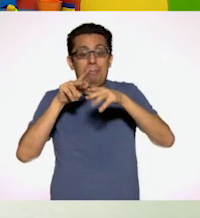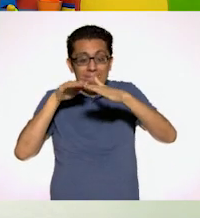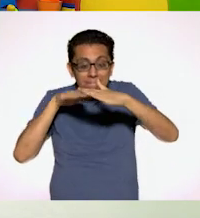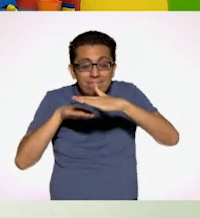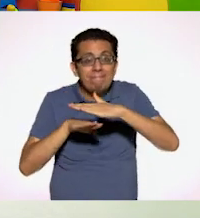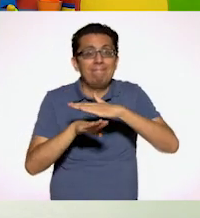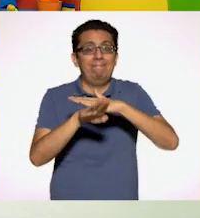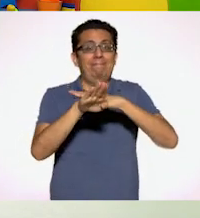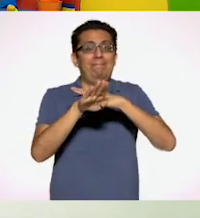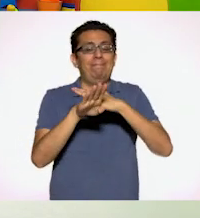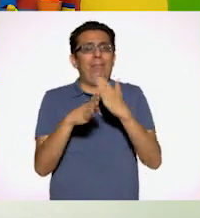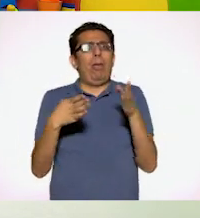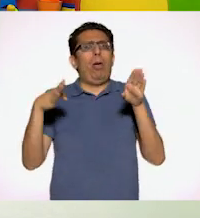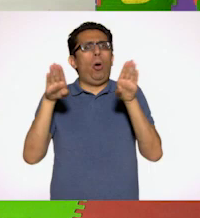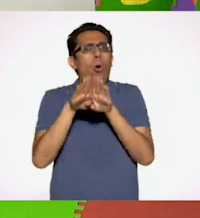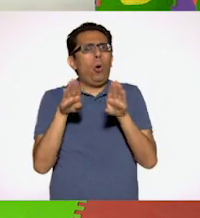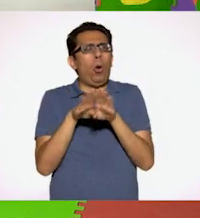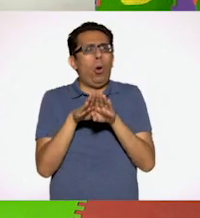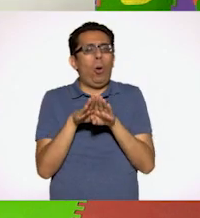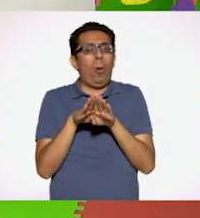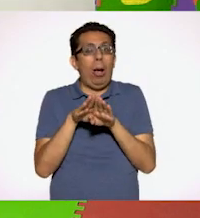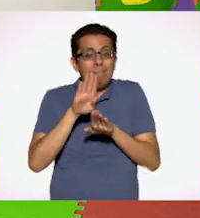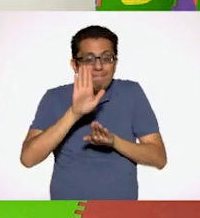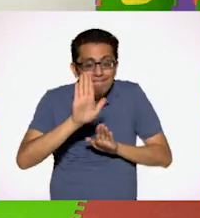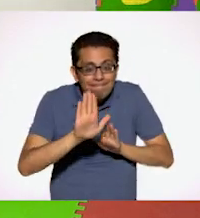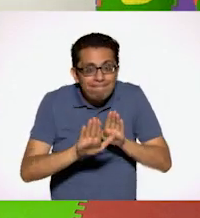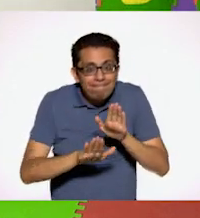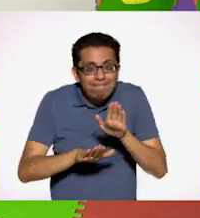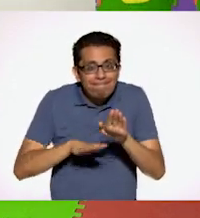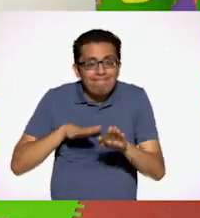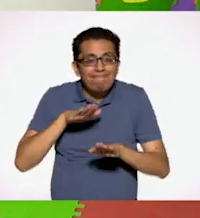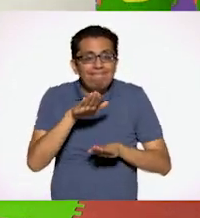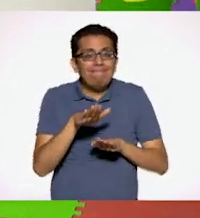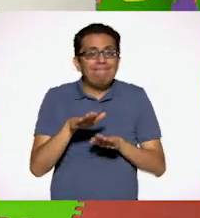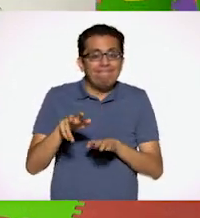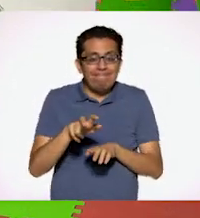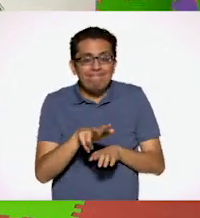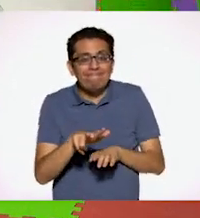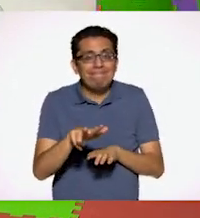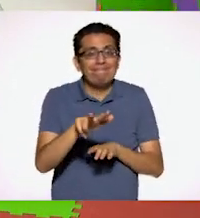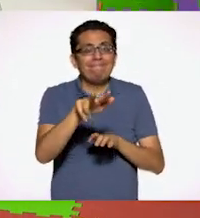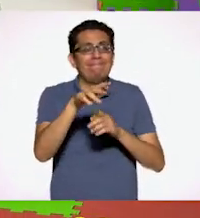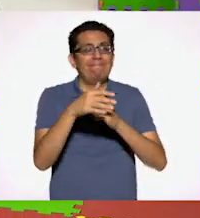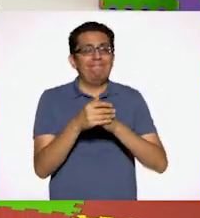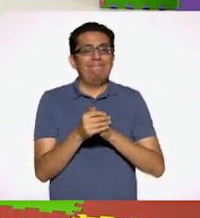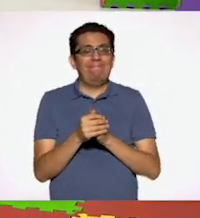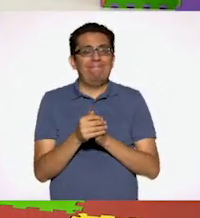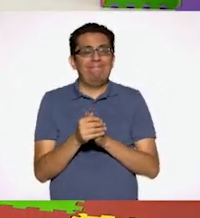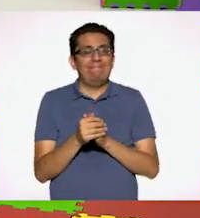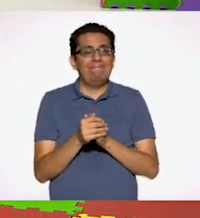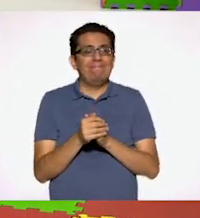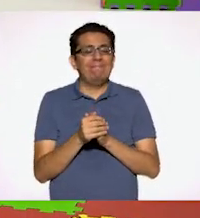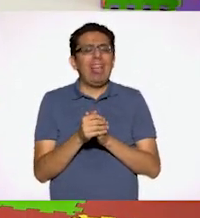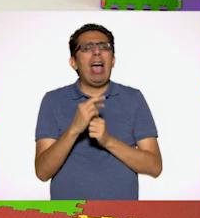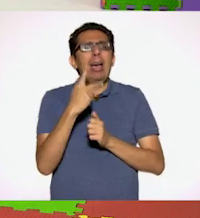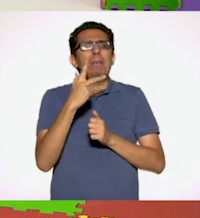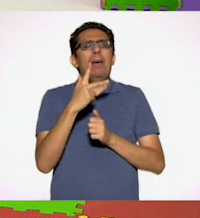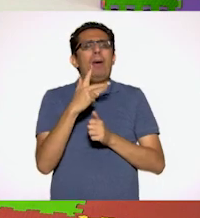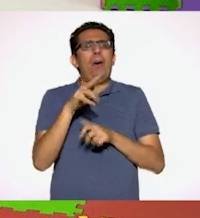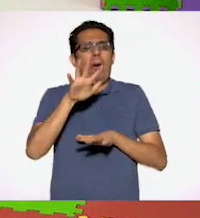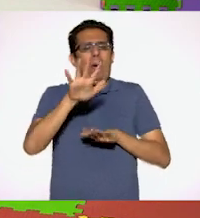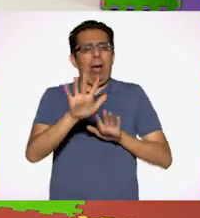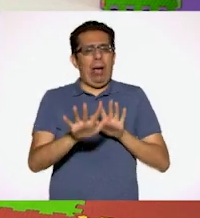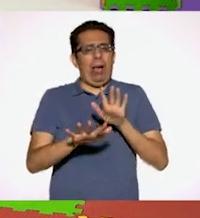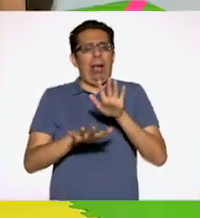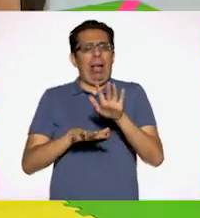hacerlo? ¡Arrastrándote! A ver... Me voy a arrastrar. ¿Y si lo hago gateando?